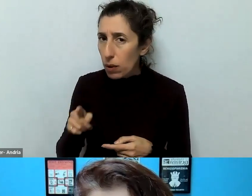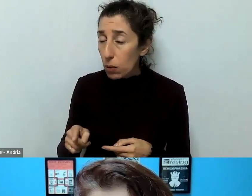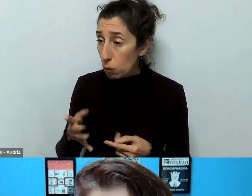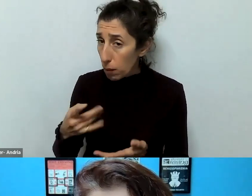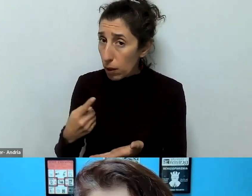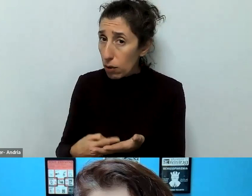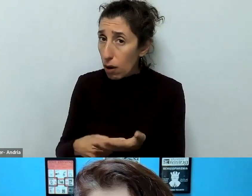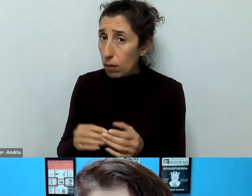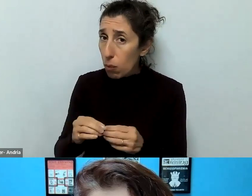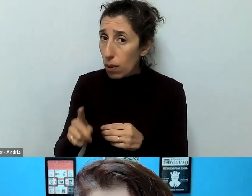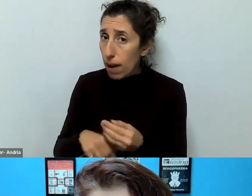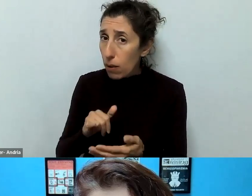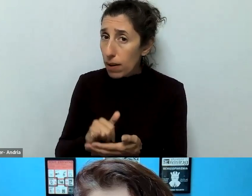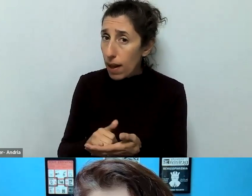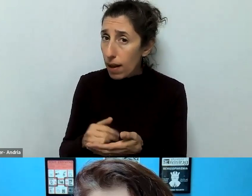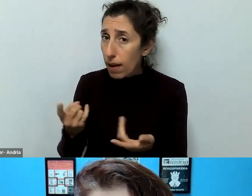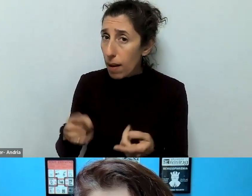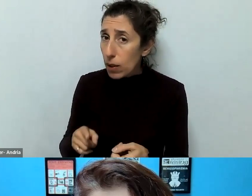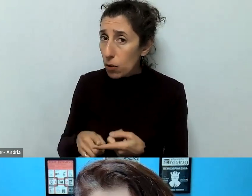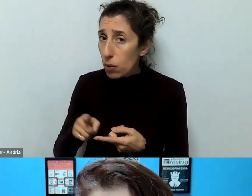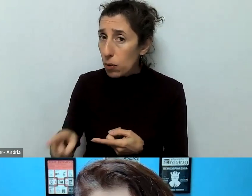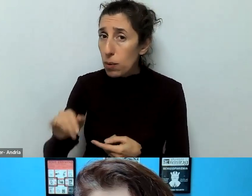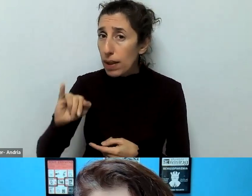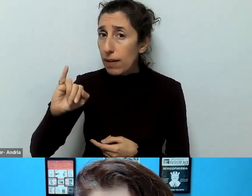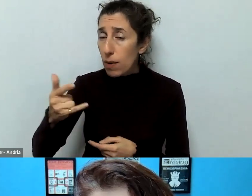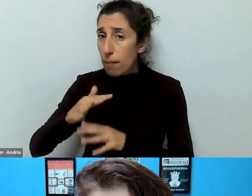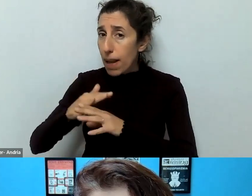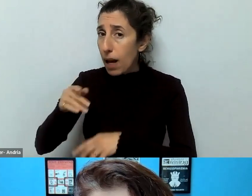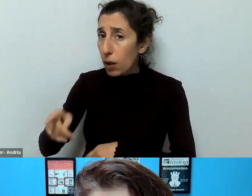eso. ¿Quieres hablar más acerca de esto?